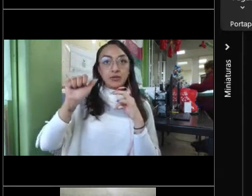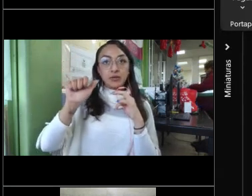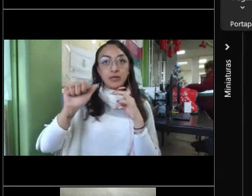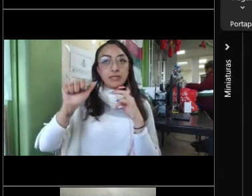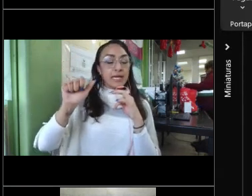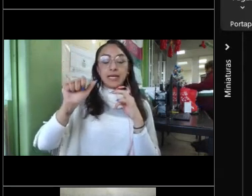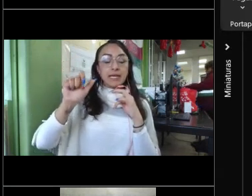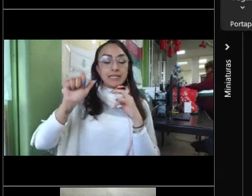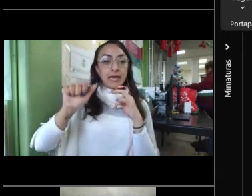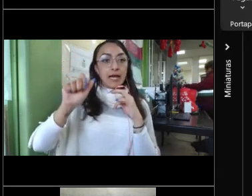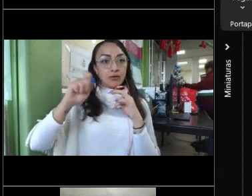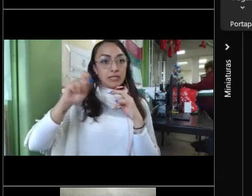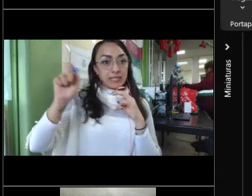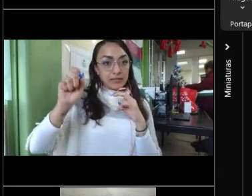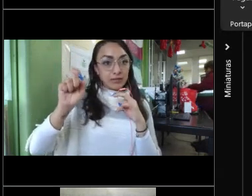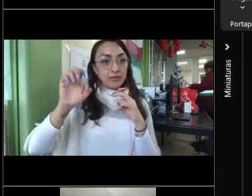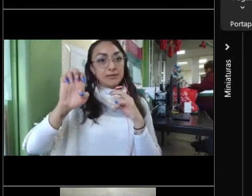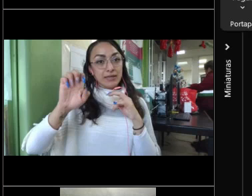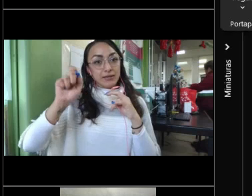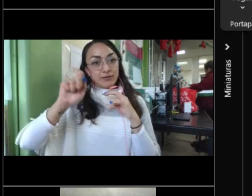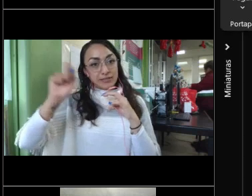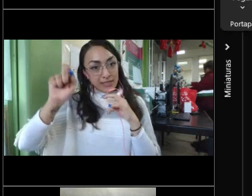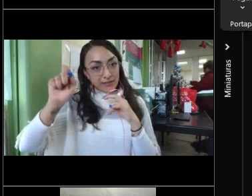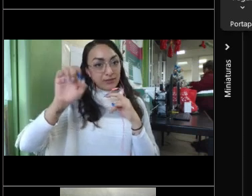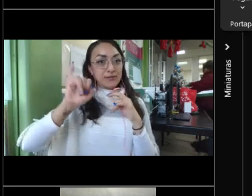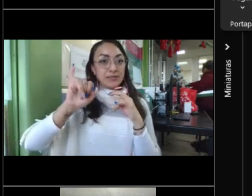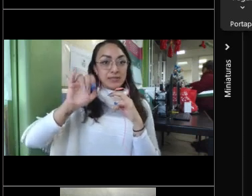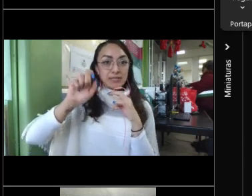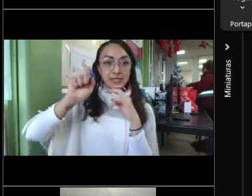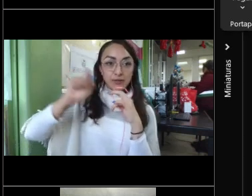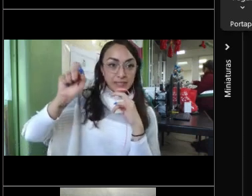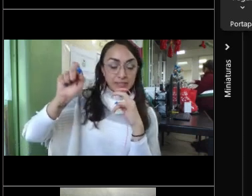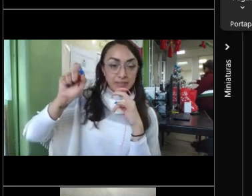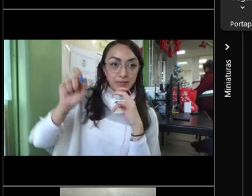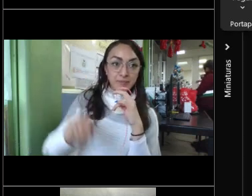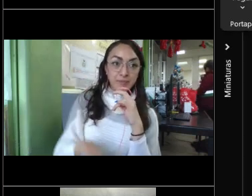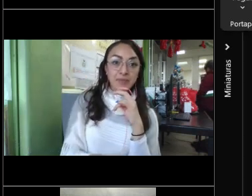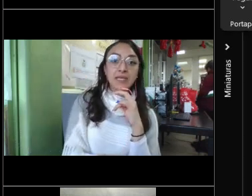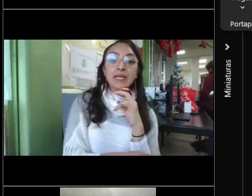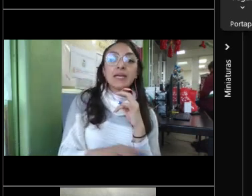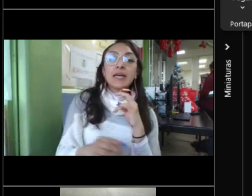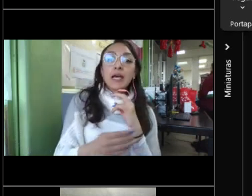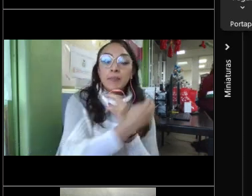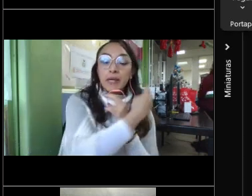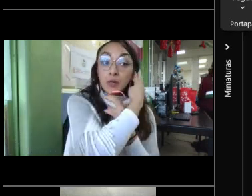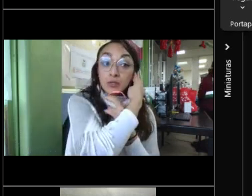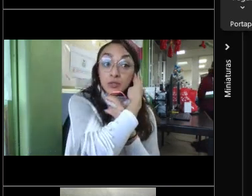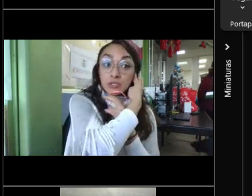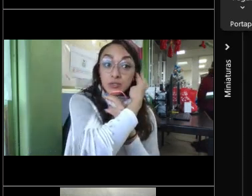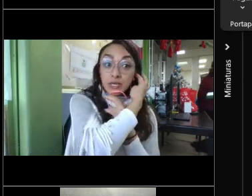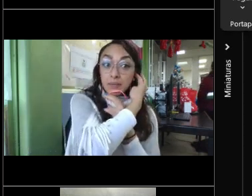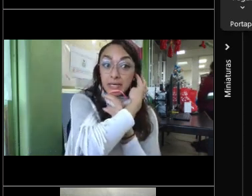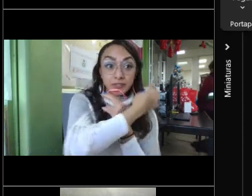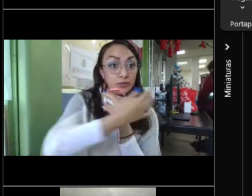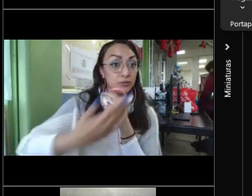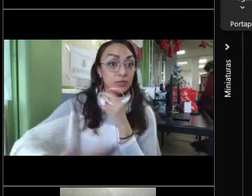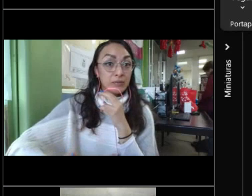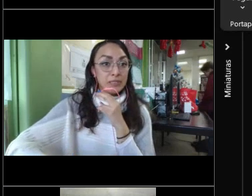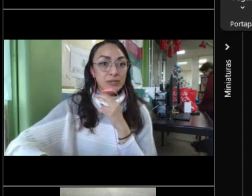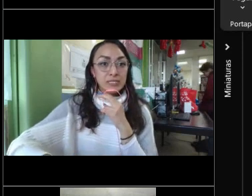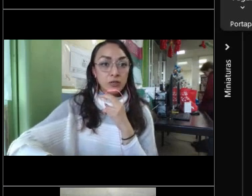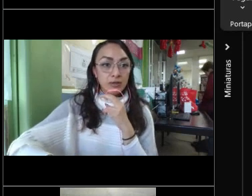de la letra. A con acento, E con acento, I con acento. Pero cuando yo estoy